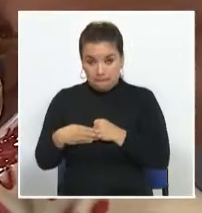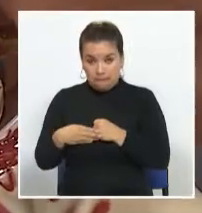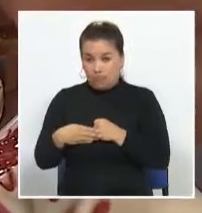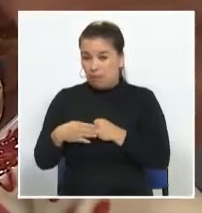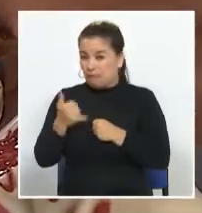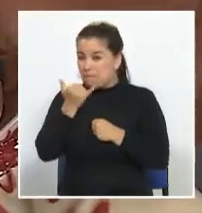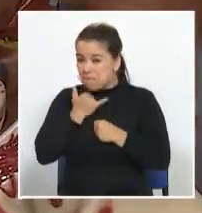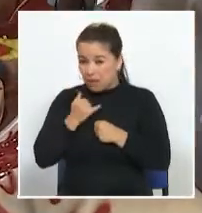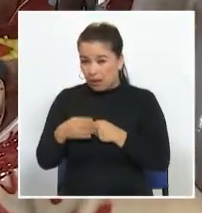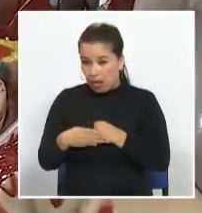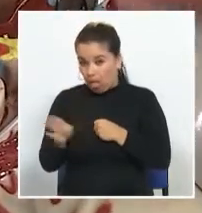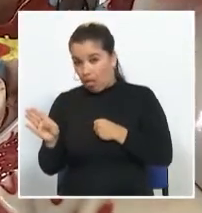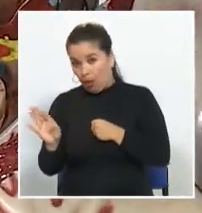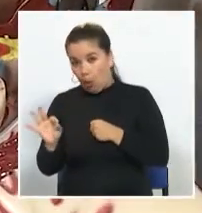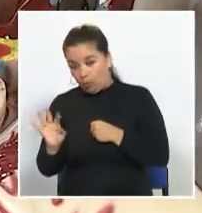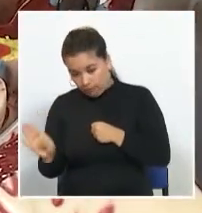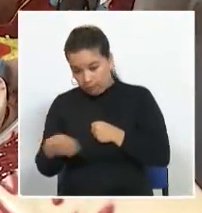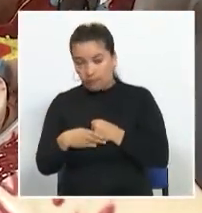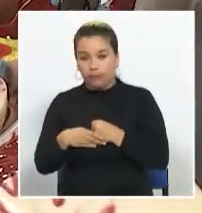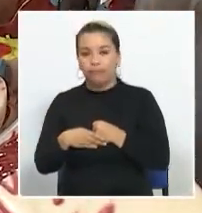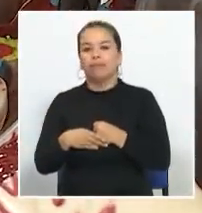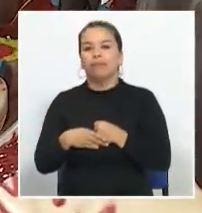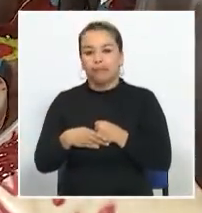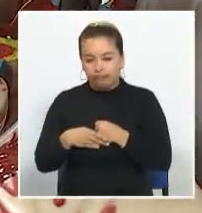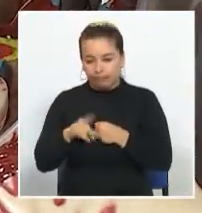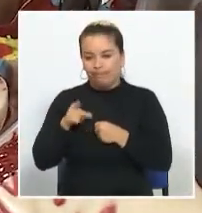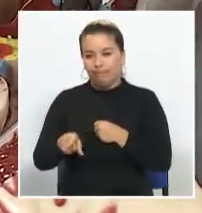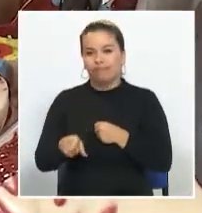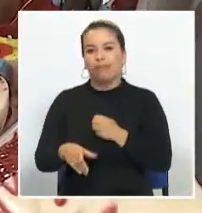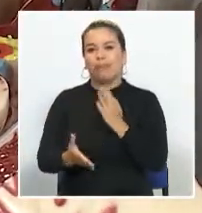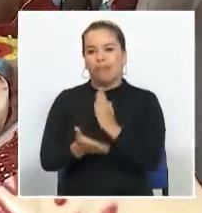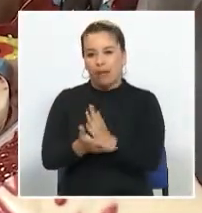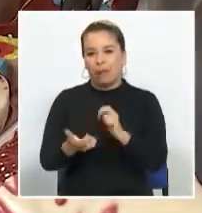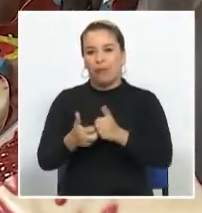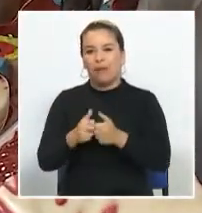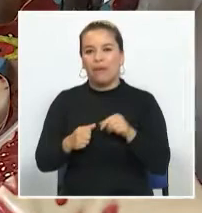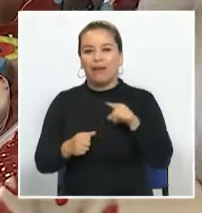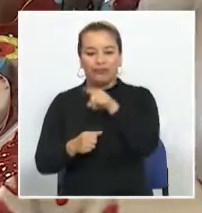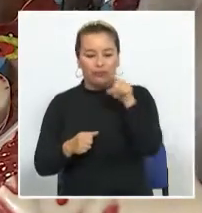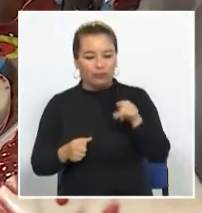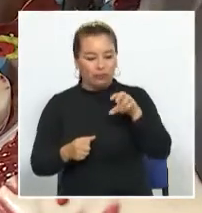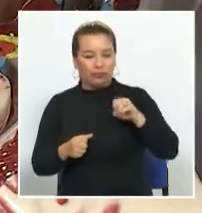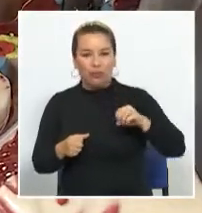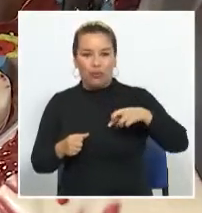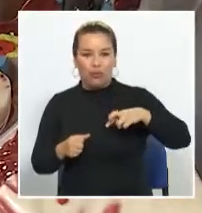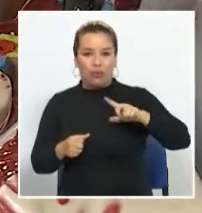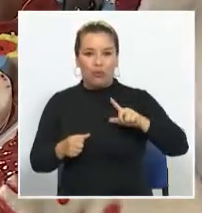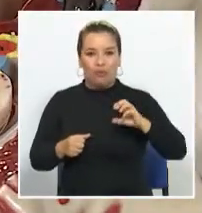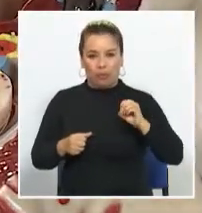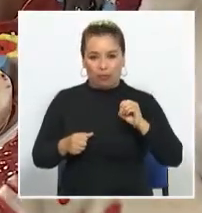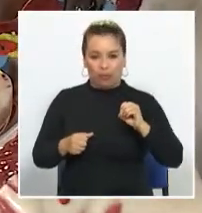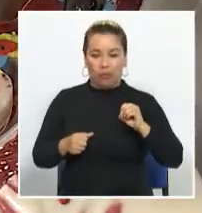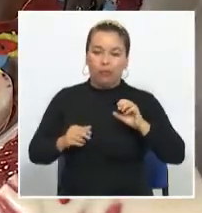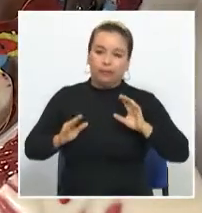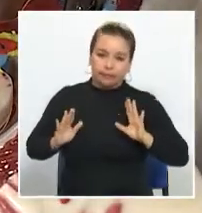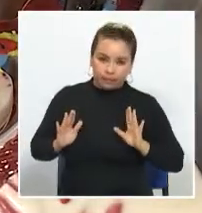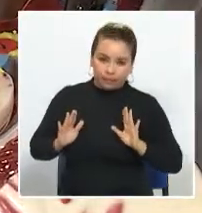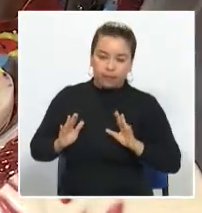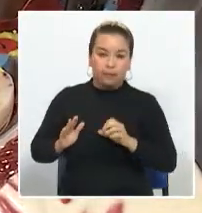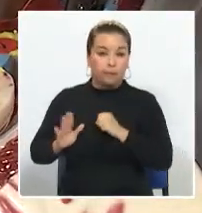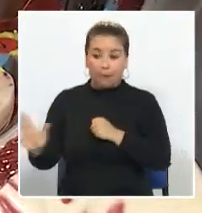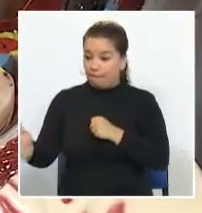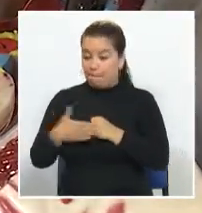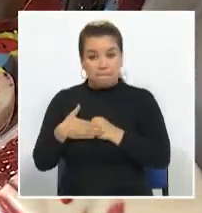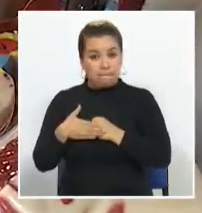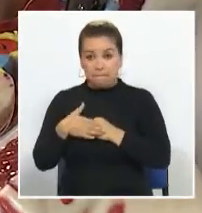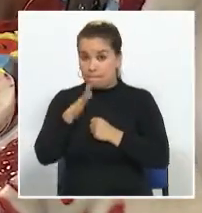apertura, se producen los soplos cardíacos que pueden ser o cuando no cierra bien la válvula